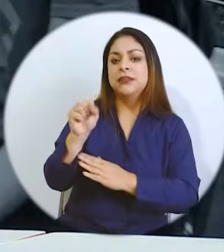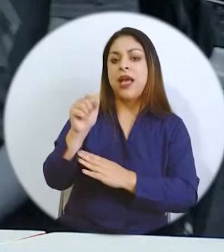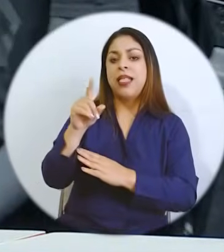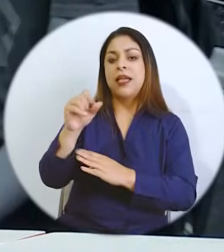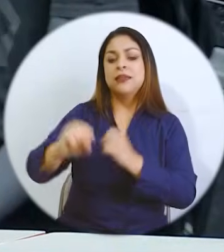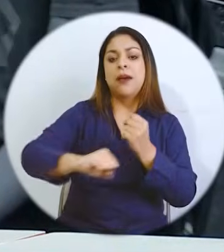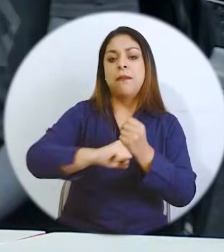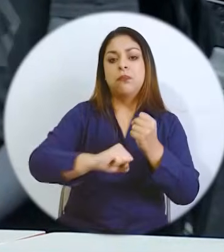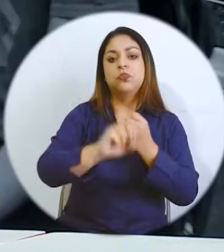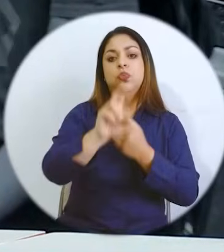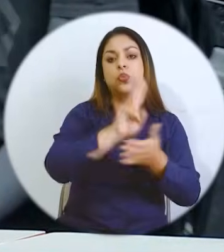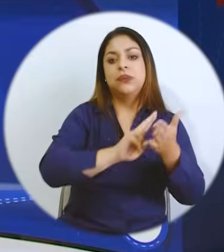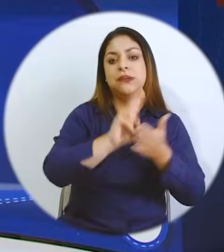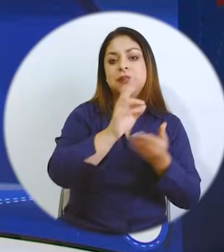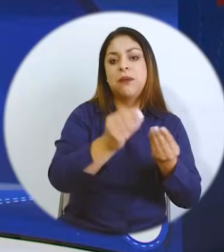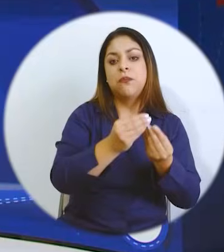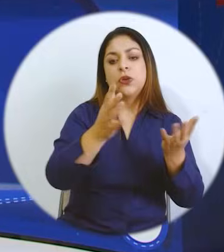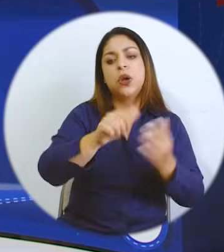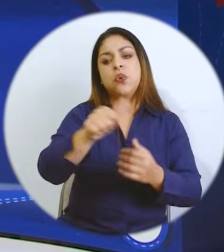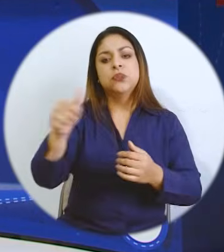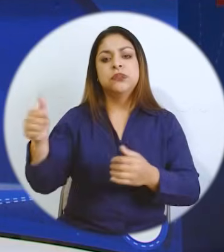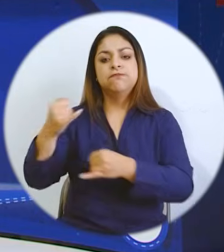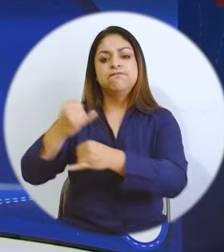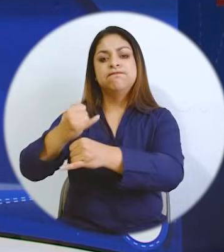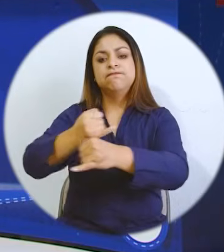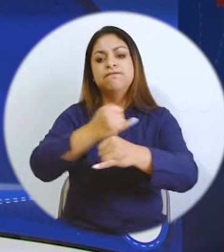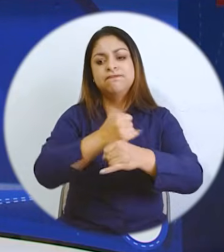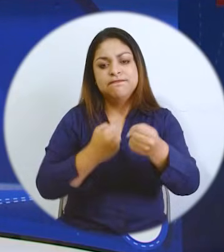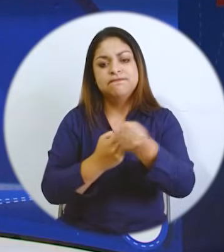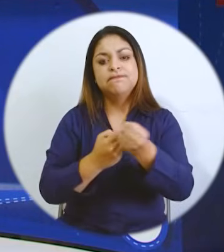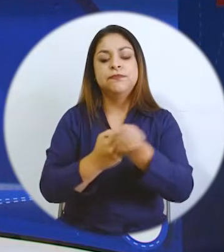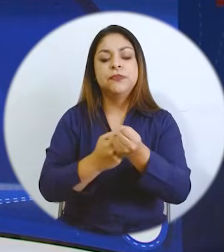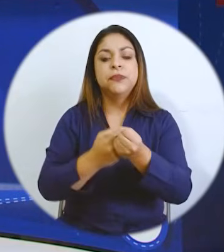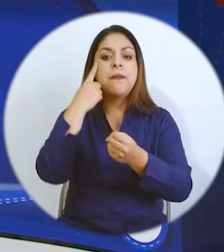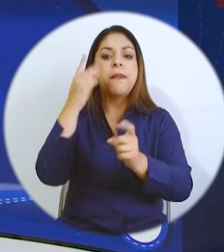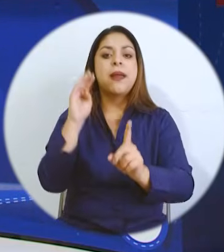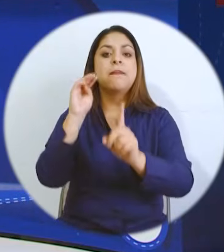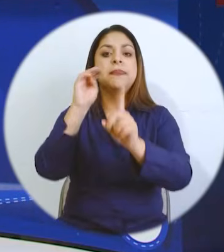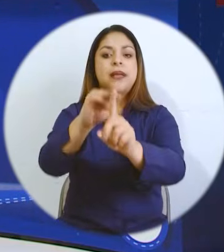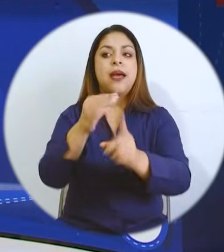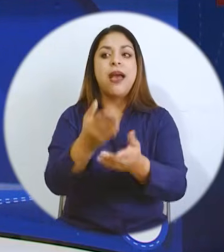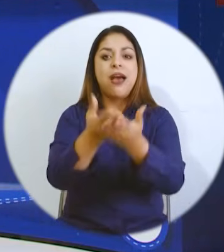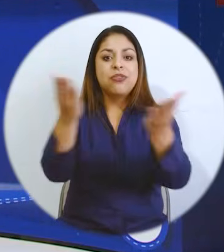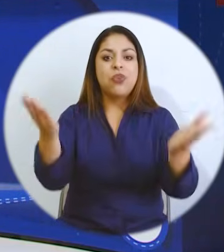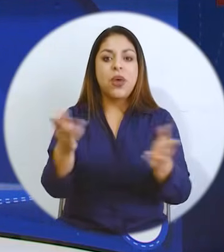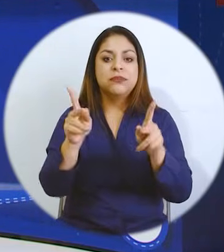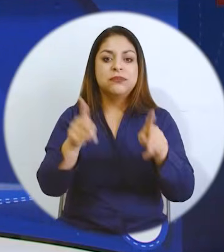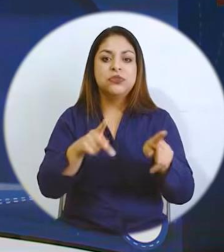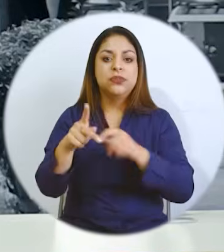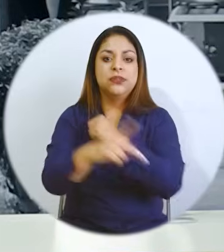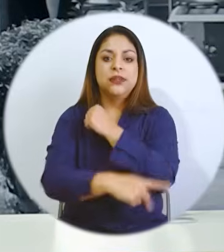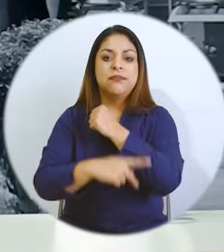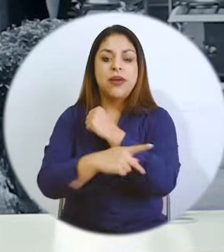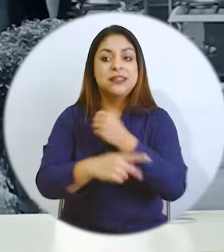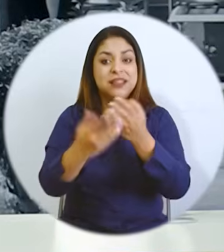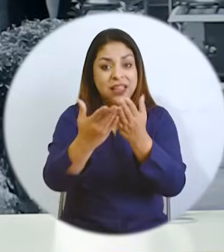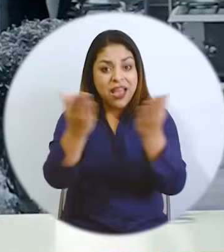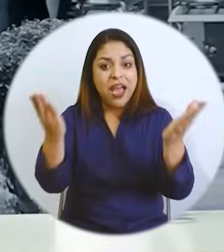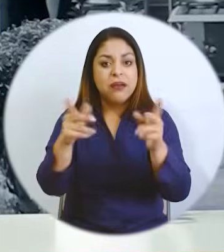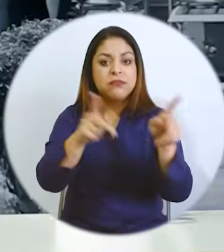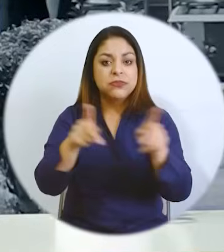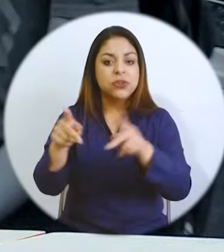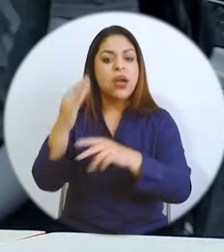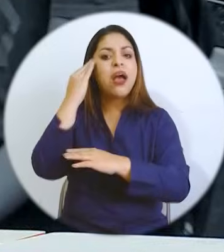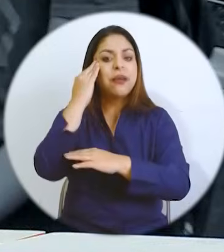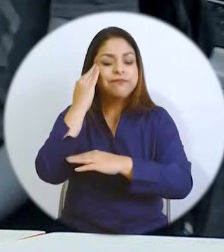asadas, con el apoyo de las universidades públicas y otras entidades que estén dispuestas a apoyarles, para que el mensaje llegue a cada rincón del país y